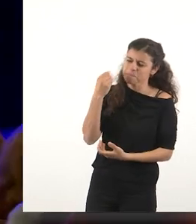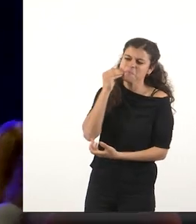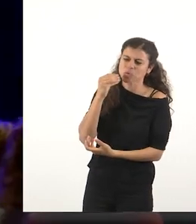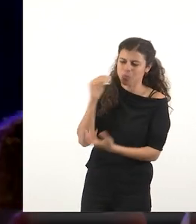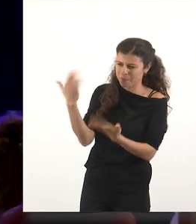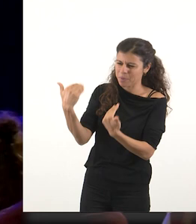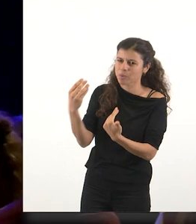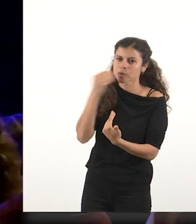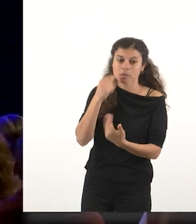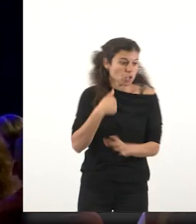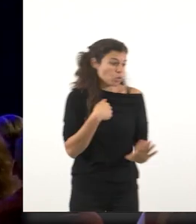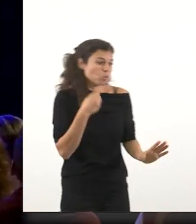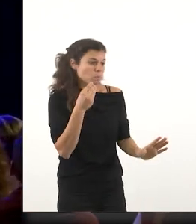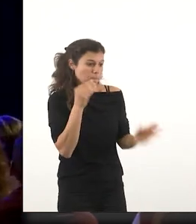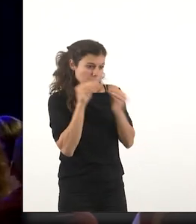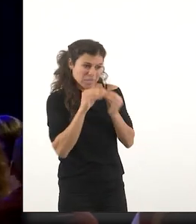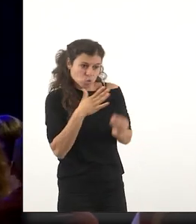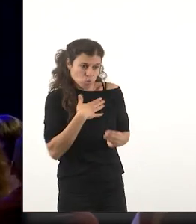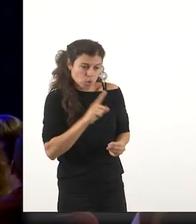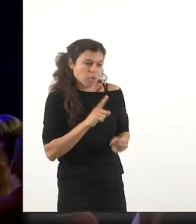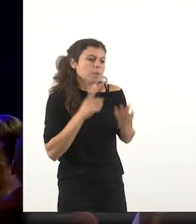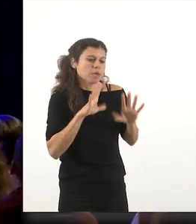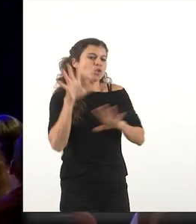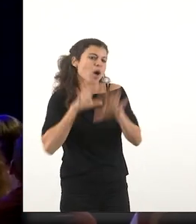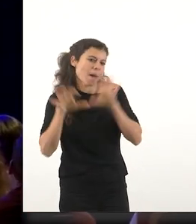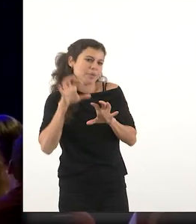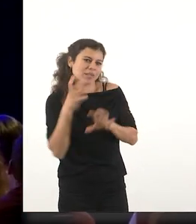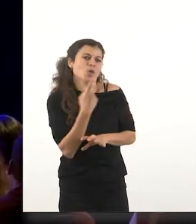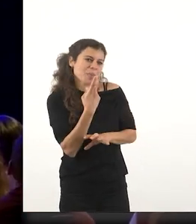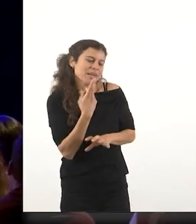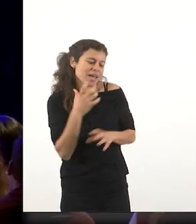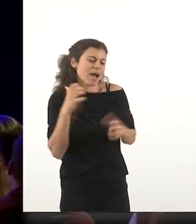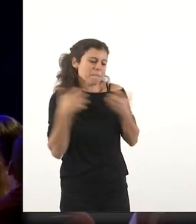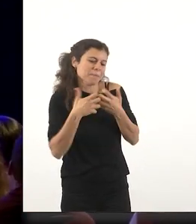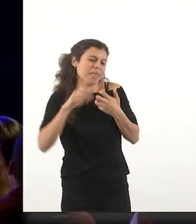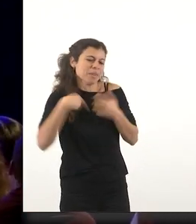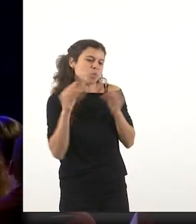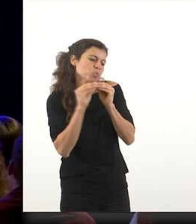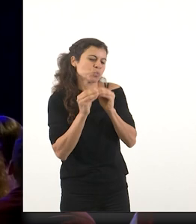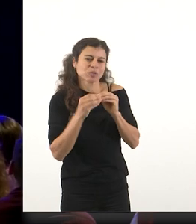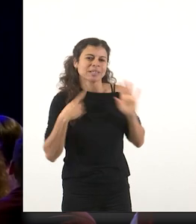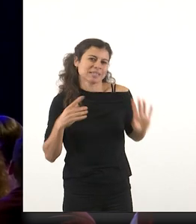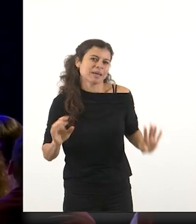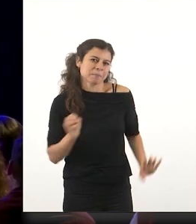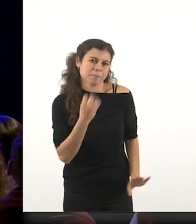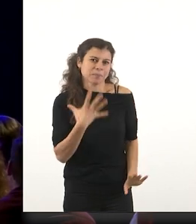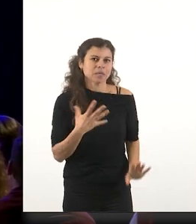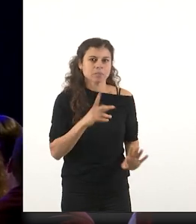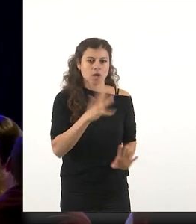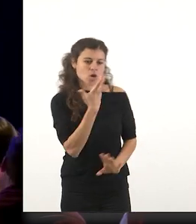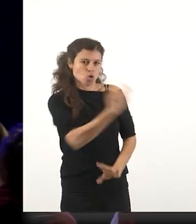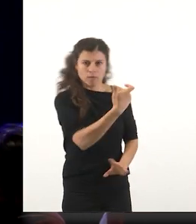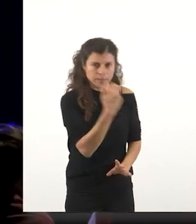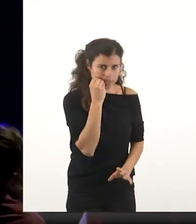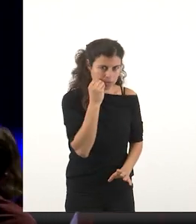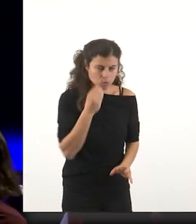No le quiero dar un beso, ¿vale? Pero aprendí que las parejas cuando se pelean con un beso todo se calma, pero es mentira. Estamos cabreados, que me viene un perro adorable. Pero es mi novio, no me da un beso, me lo roba. Anda,